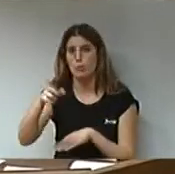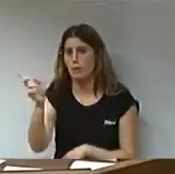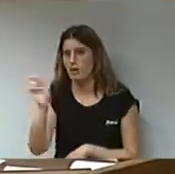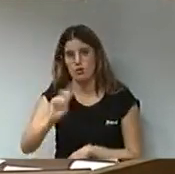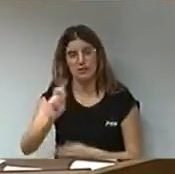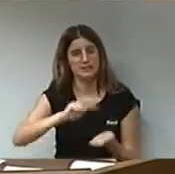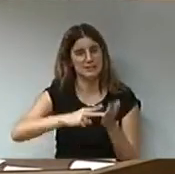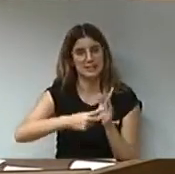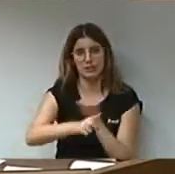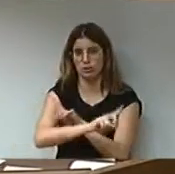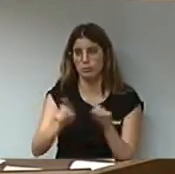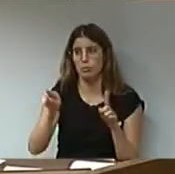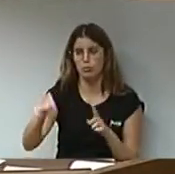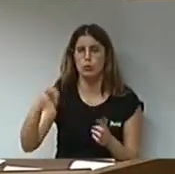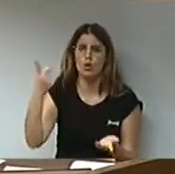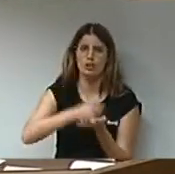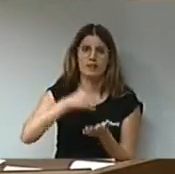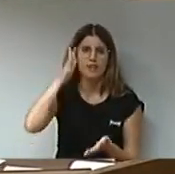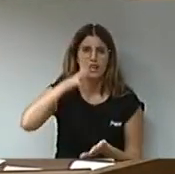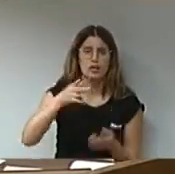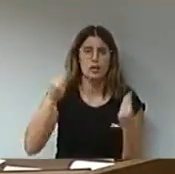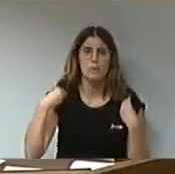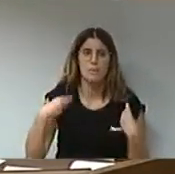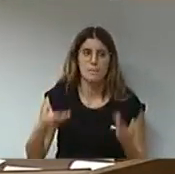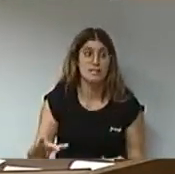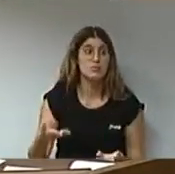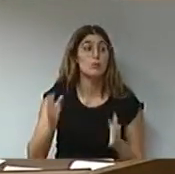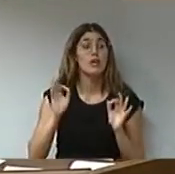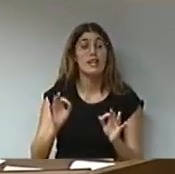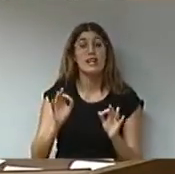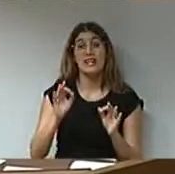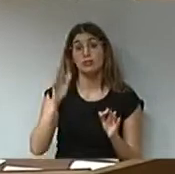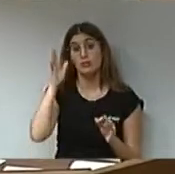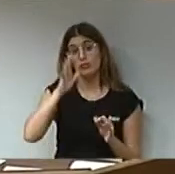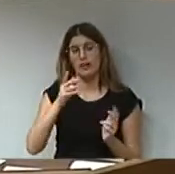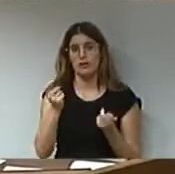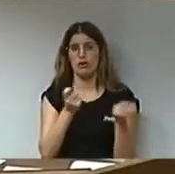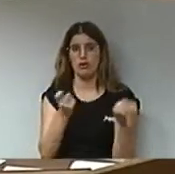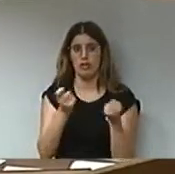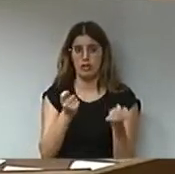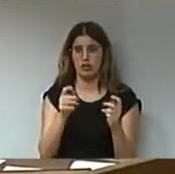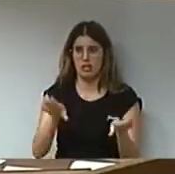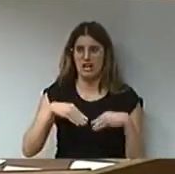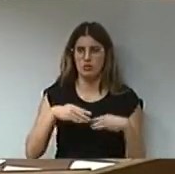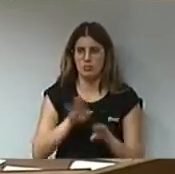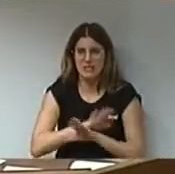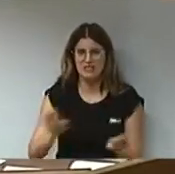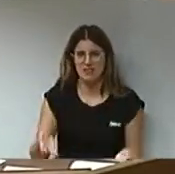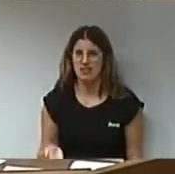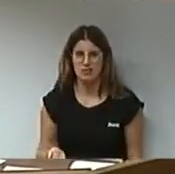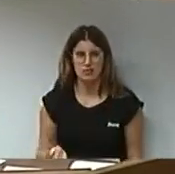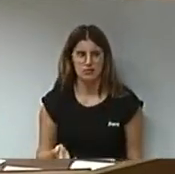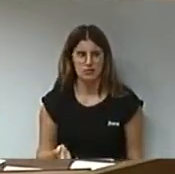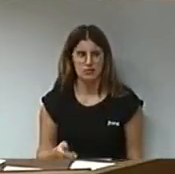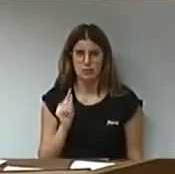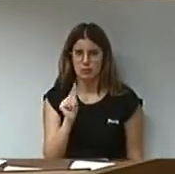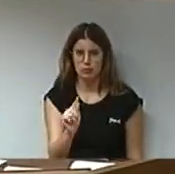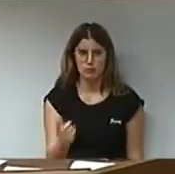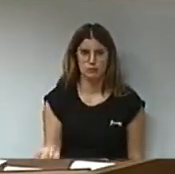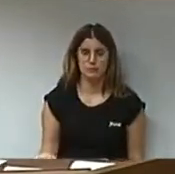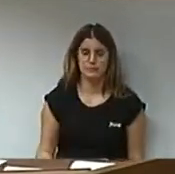técnicos. Usted ha vuelto a caer en el mismo error. No, es un fallo de coordinación de la Generalitat. Se sube, se asume y ya está.